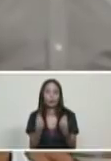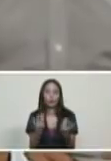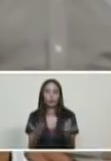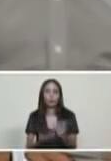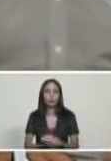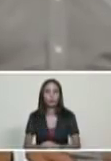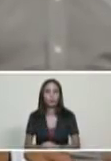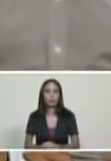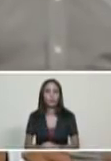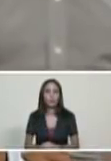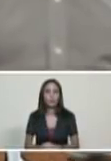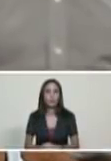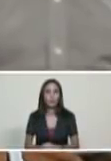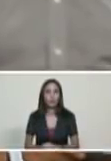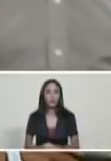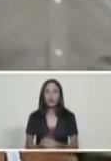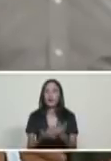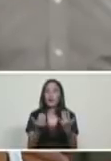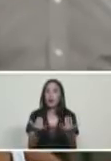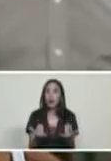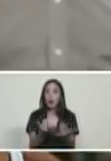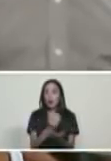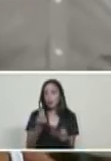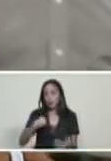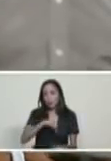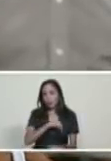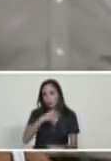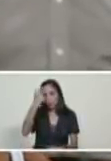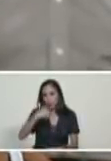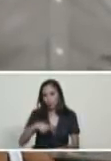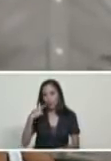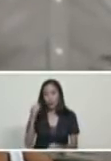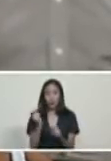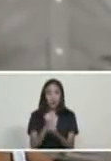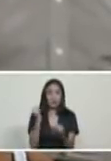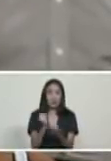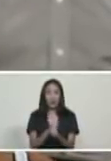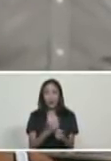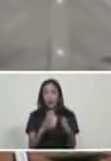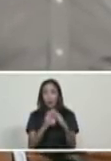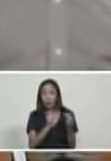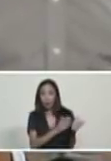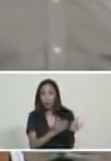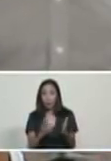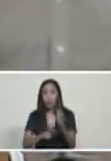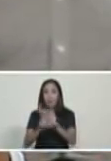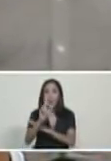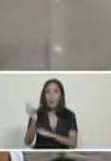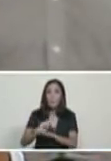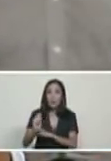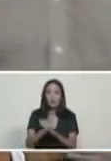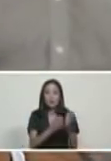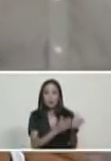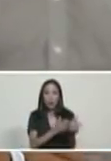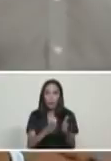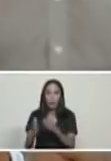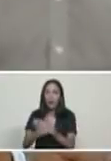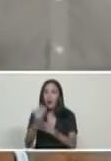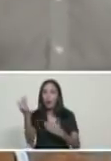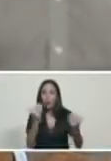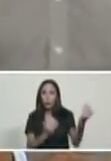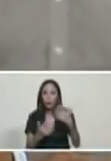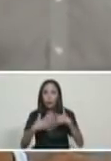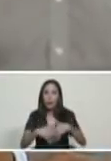Así es, presidente. Ahora queda de nuestra parte toda una agenda de trabajo. En los próximos tres meses van a venir todas estas empresas,